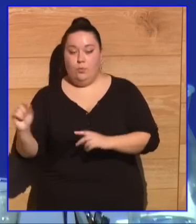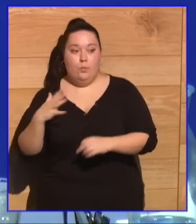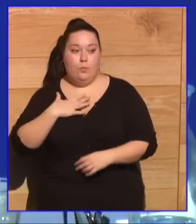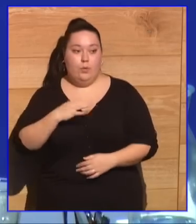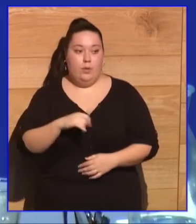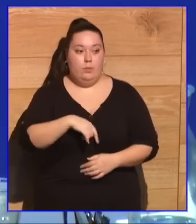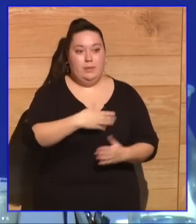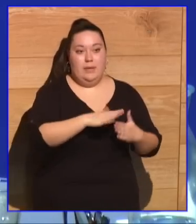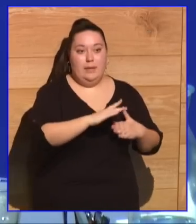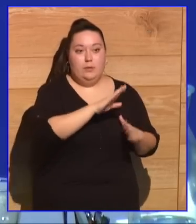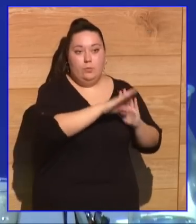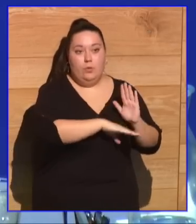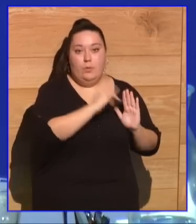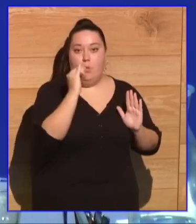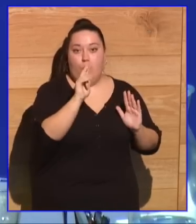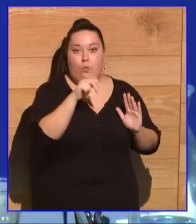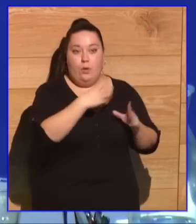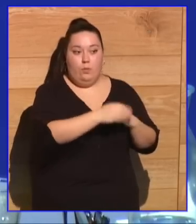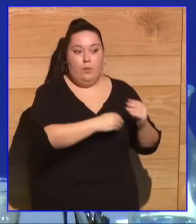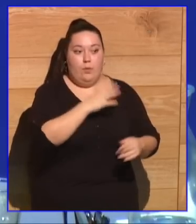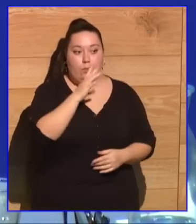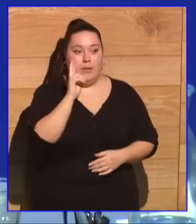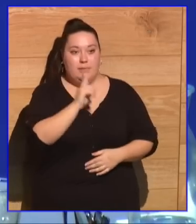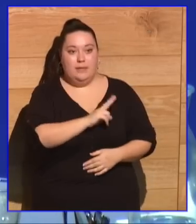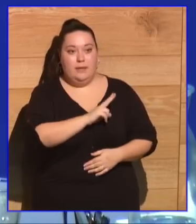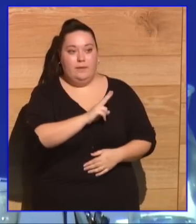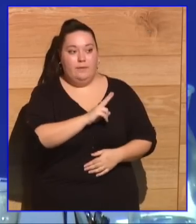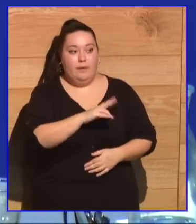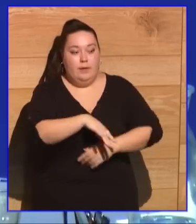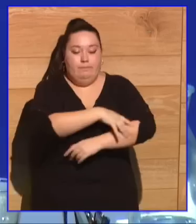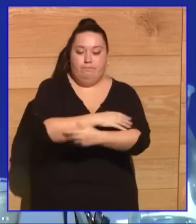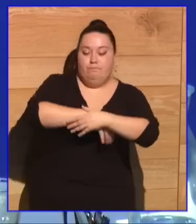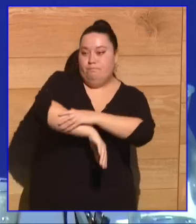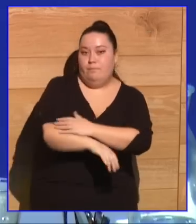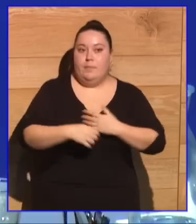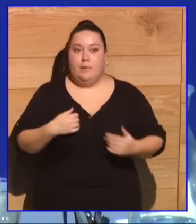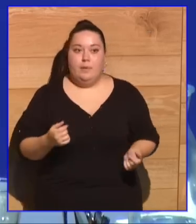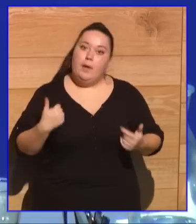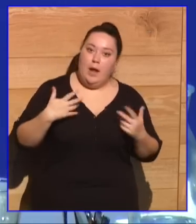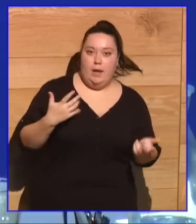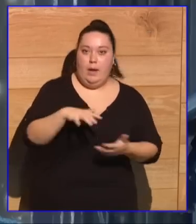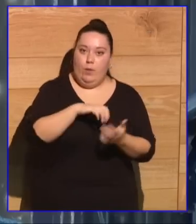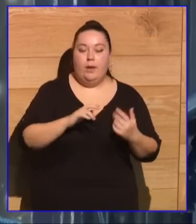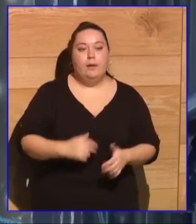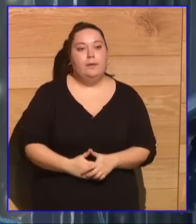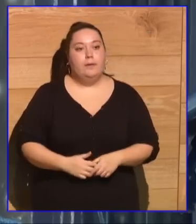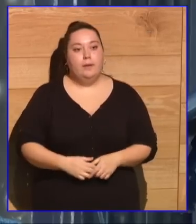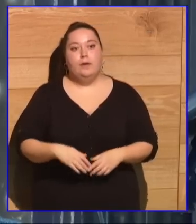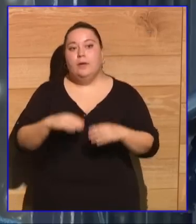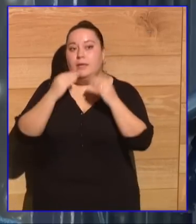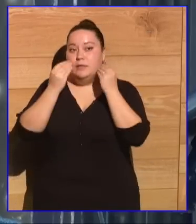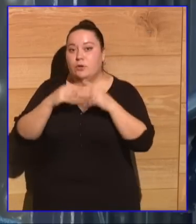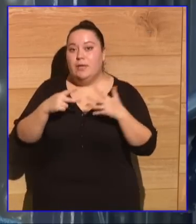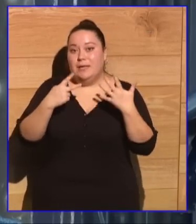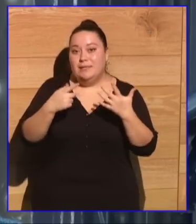Y el resto del programa lo puede hacer Juan, ¿eh? Se le ve ahora mismo que se ha remangado como diciendo, no, hay una sola historia que se subdivide